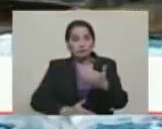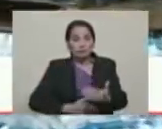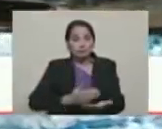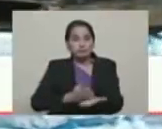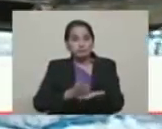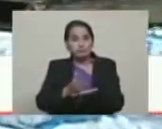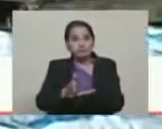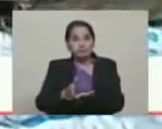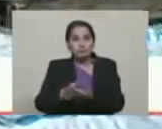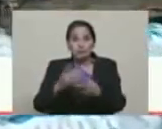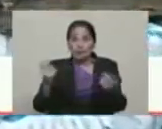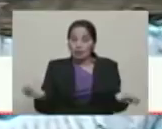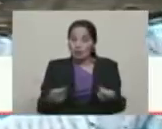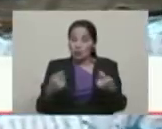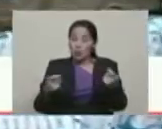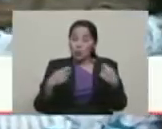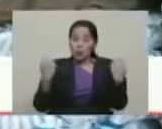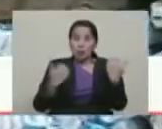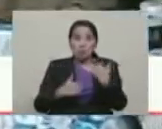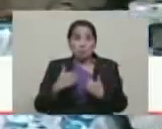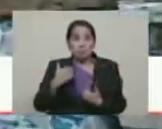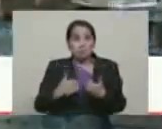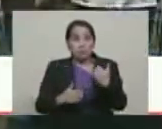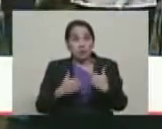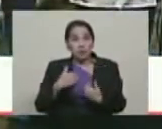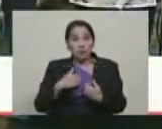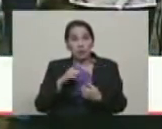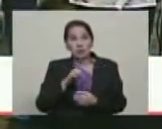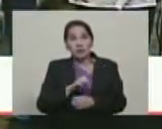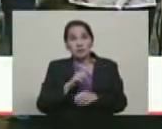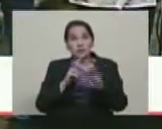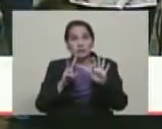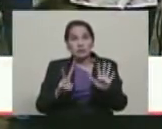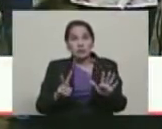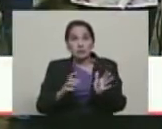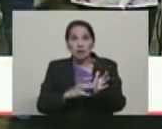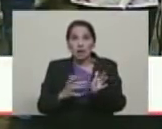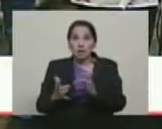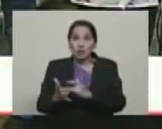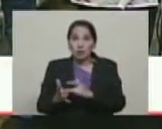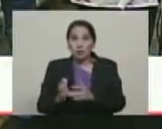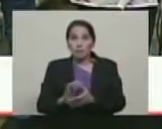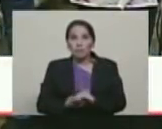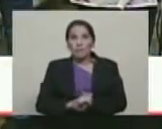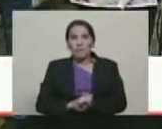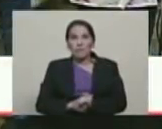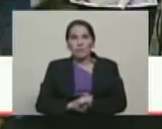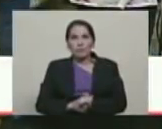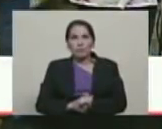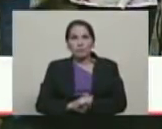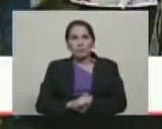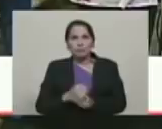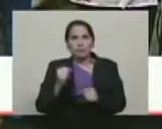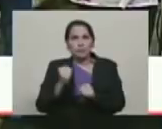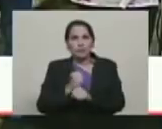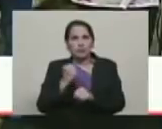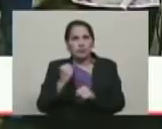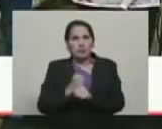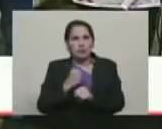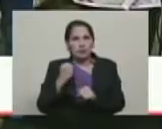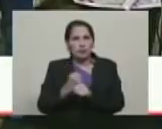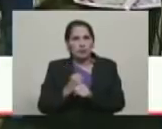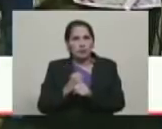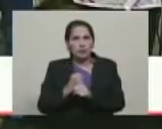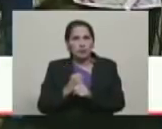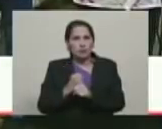jornada maravillosa de hoy miércoles 17 de abril, precisamente, de trabajo.